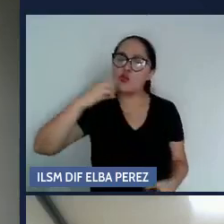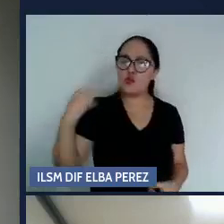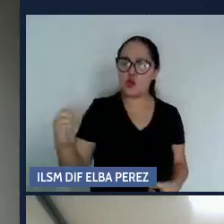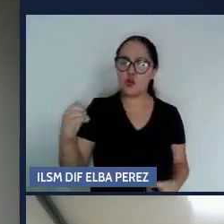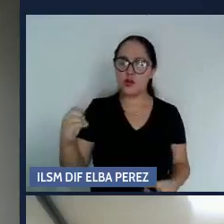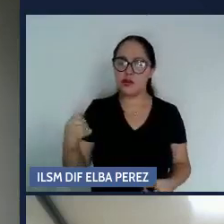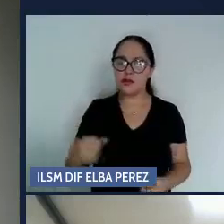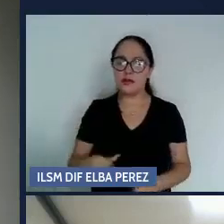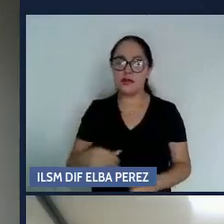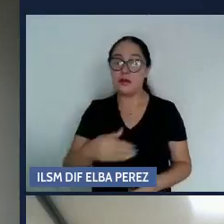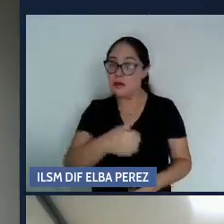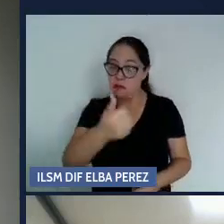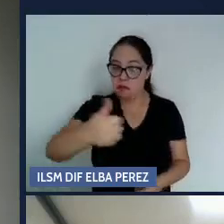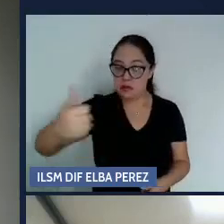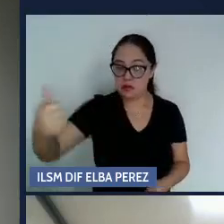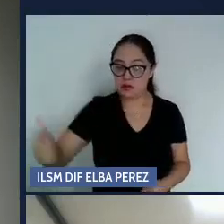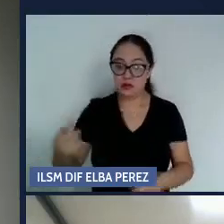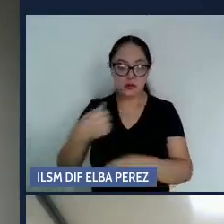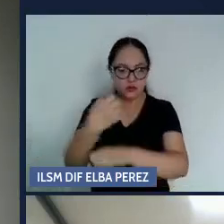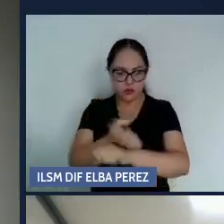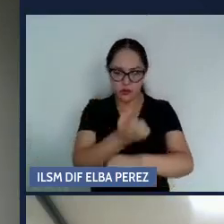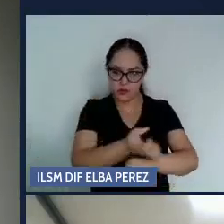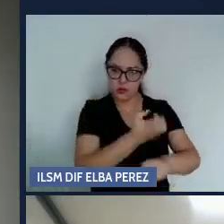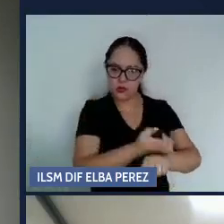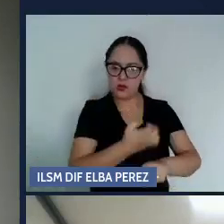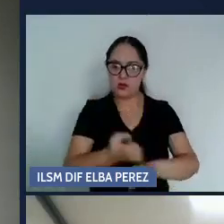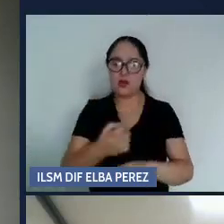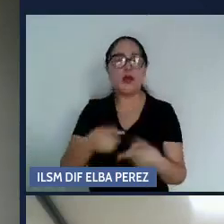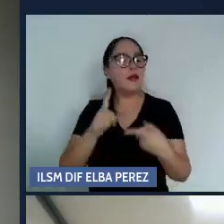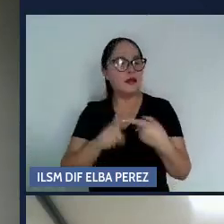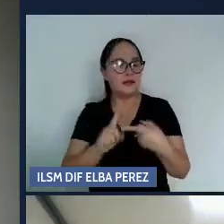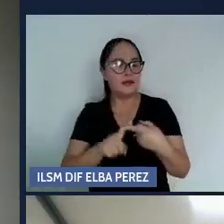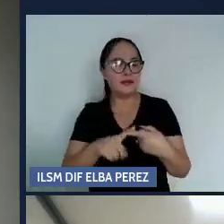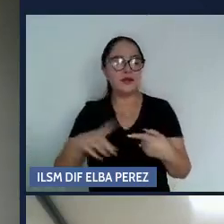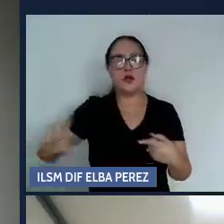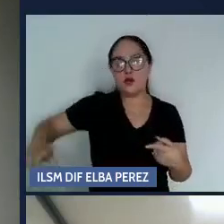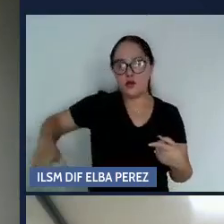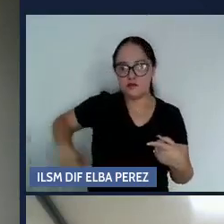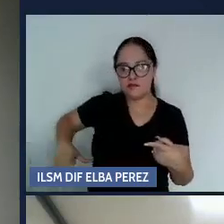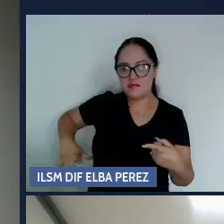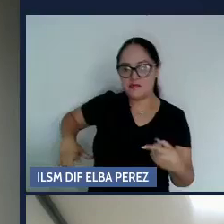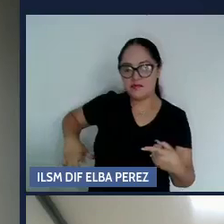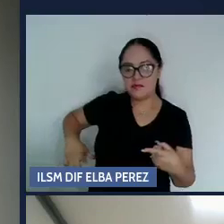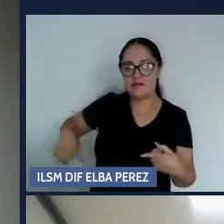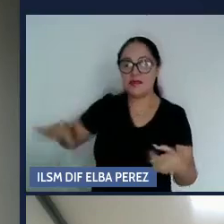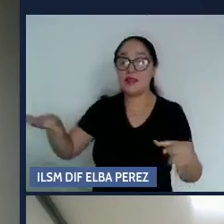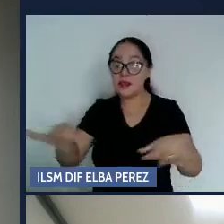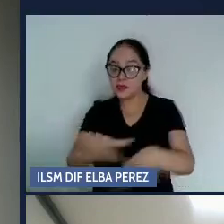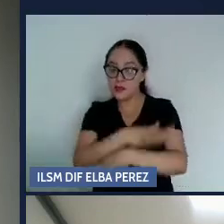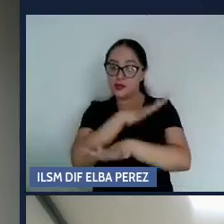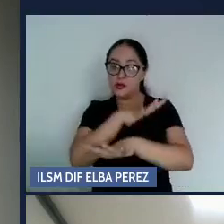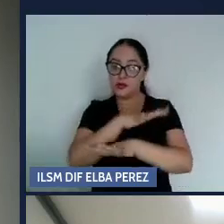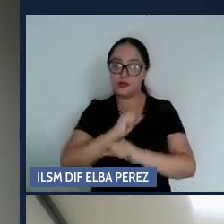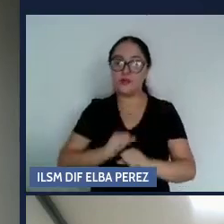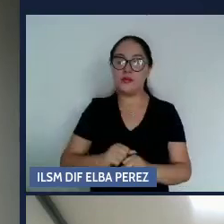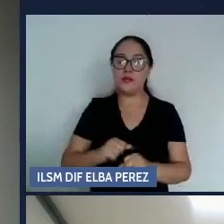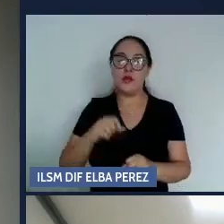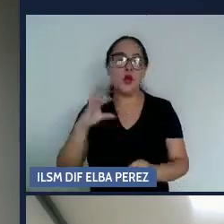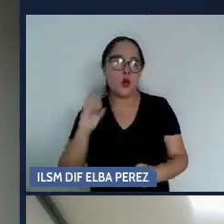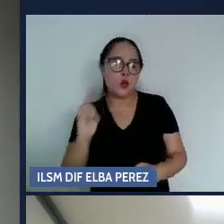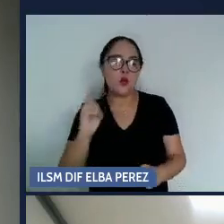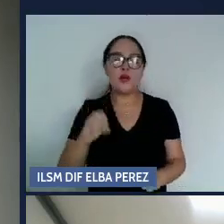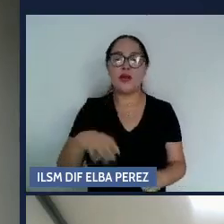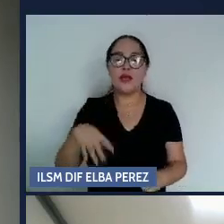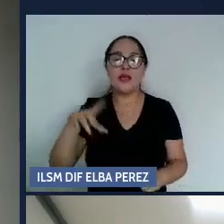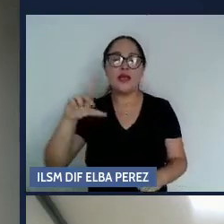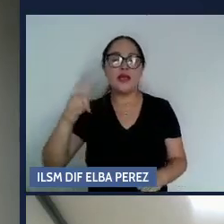elecciones locales? Cuando se renuevan gubernaturas o, como en el caso de la Ciudad de México, la jefatura de gobierno, cuando